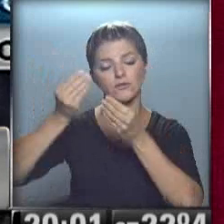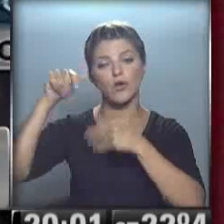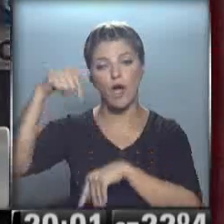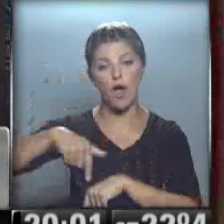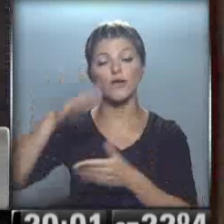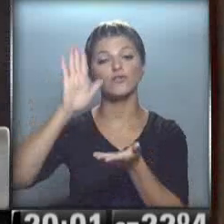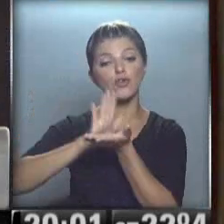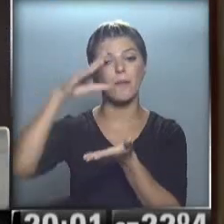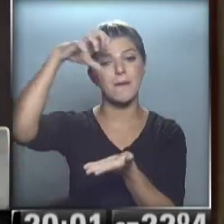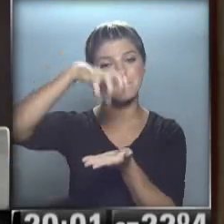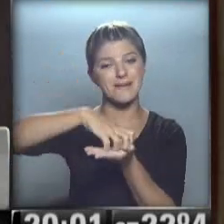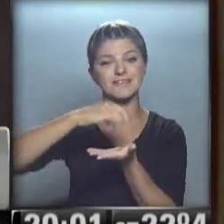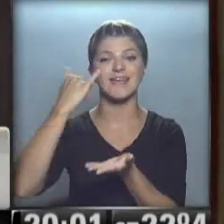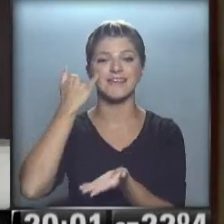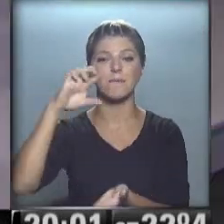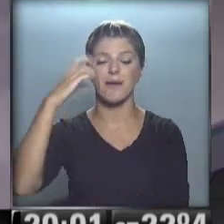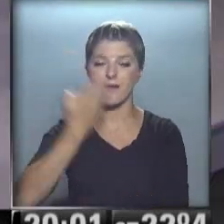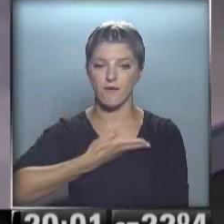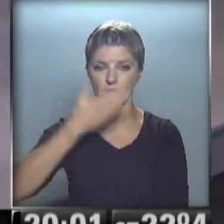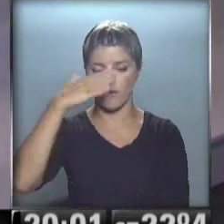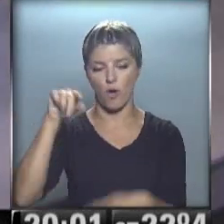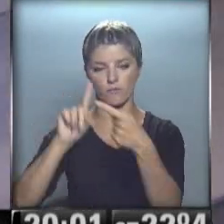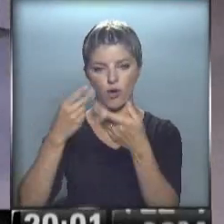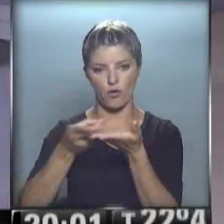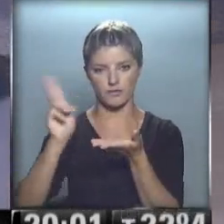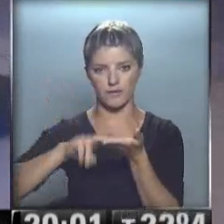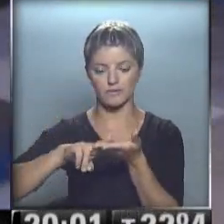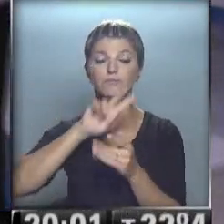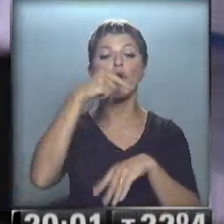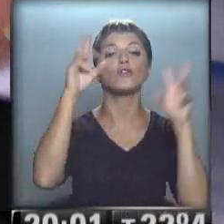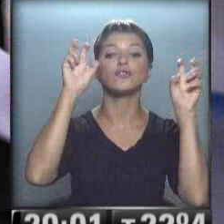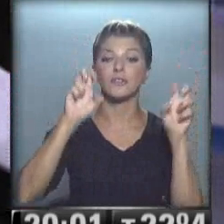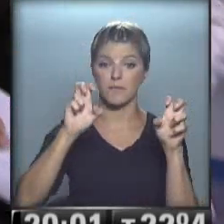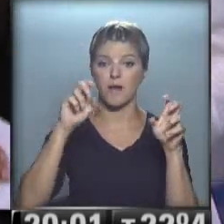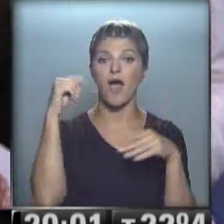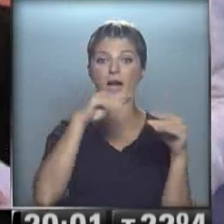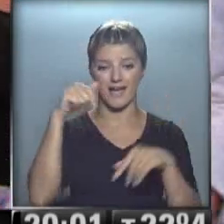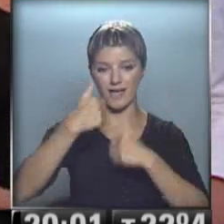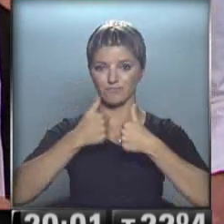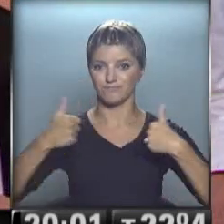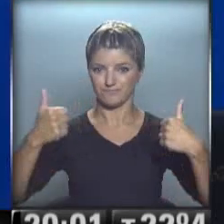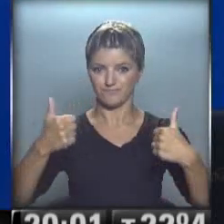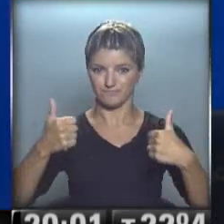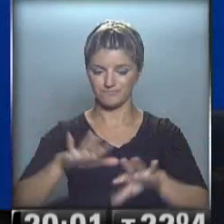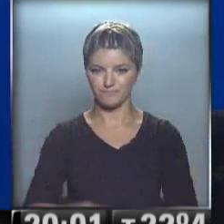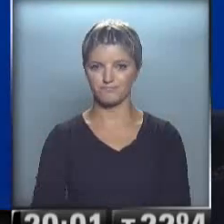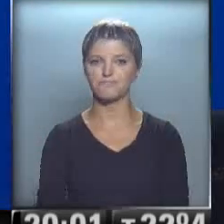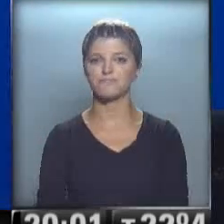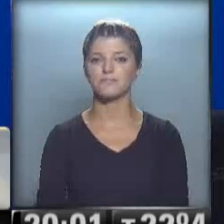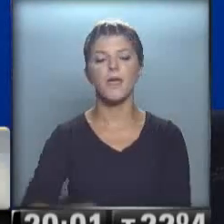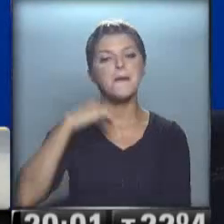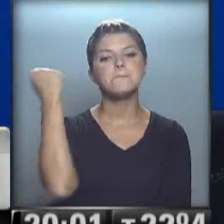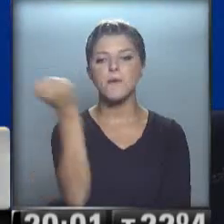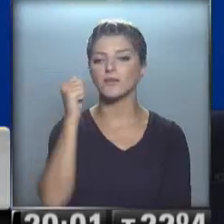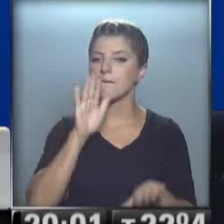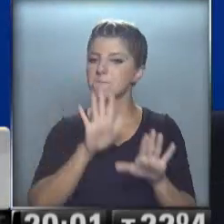a la empresa YPF. Ya volvemos. Más anticipos de nuestros columnistas. Importante